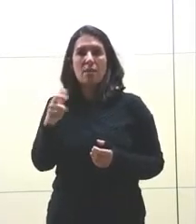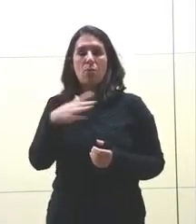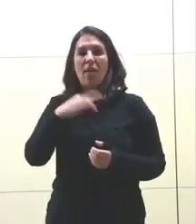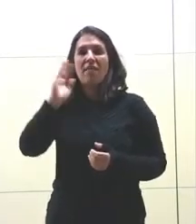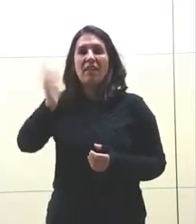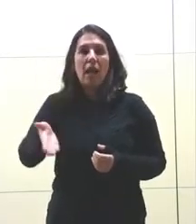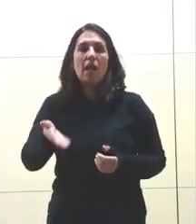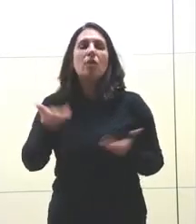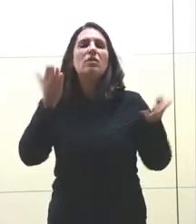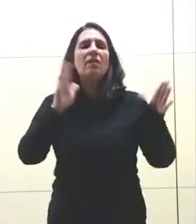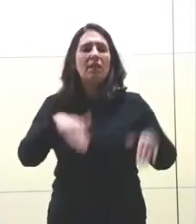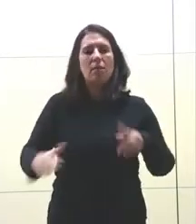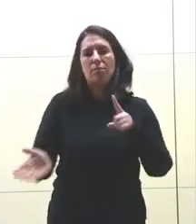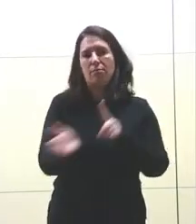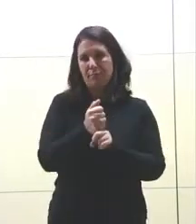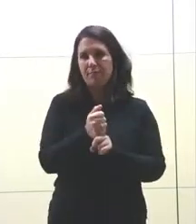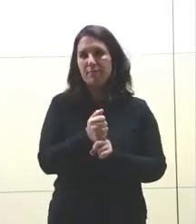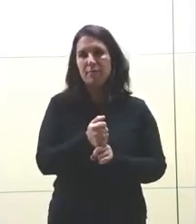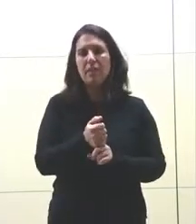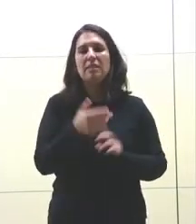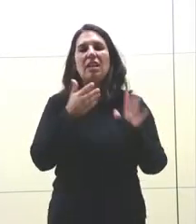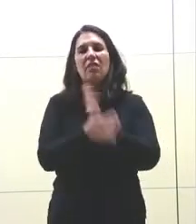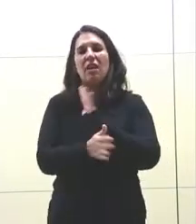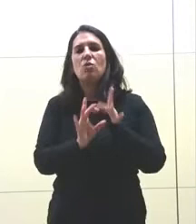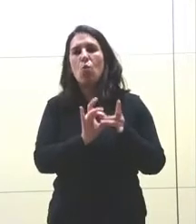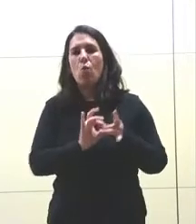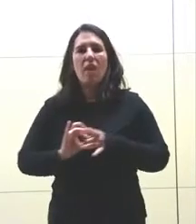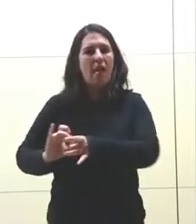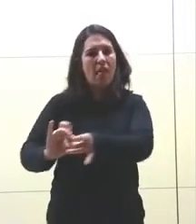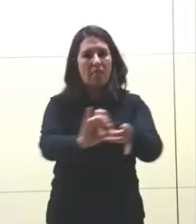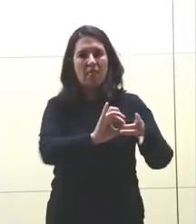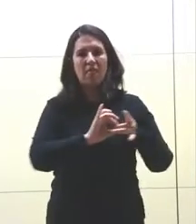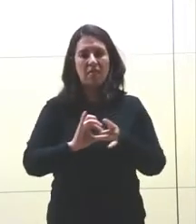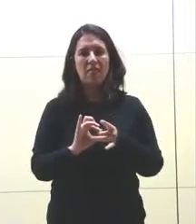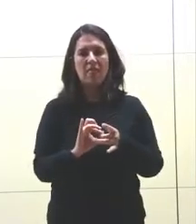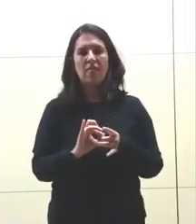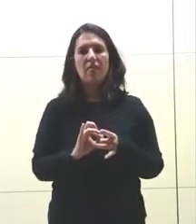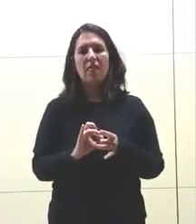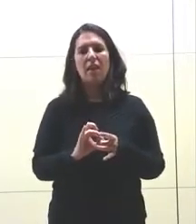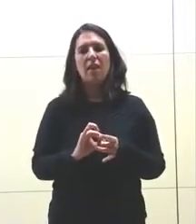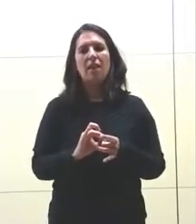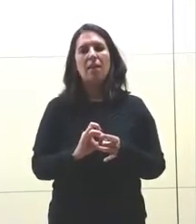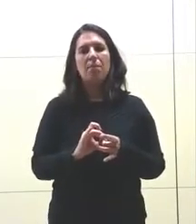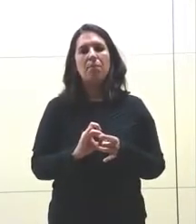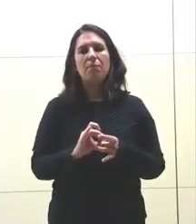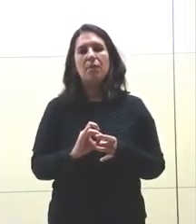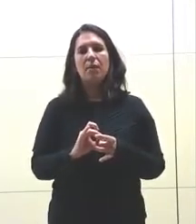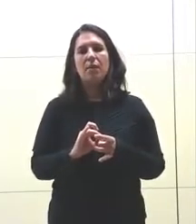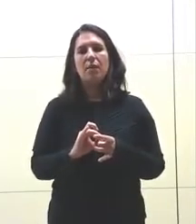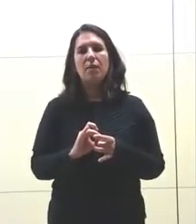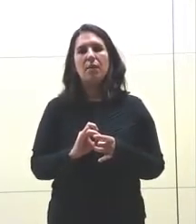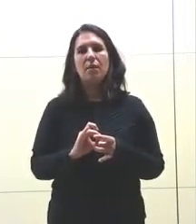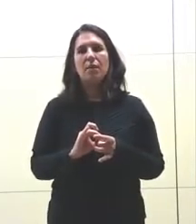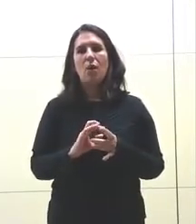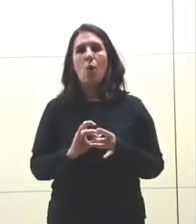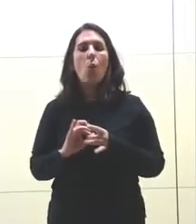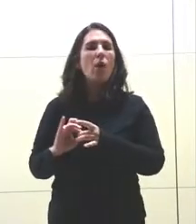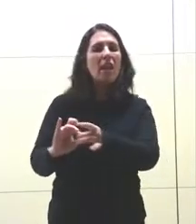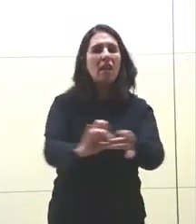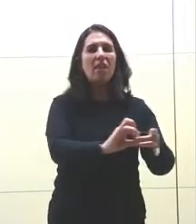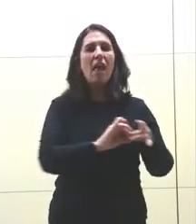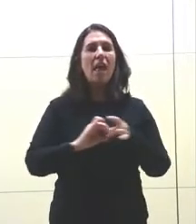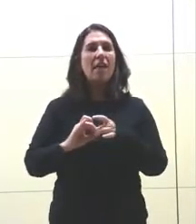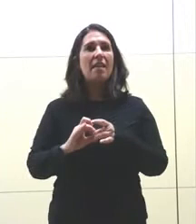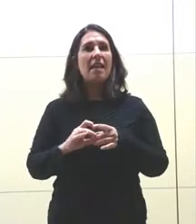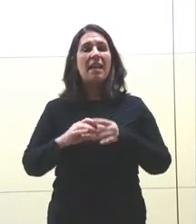alcanzado una inmunidad que impide que cuando